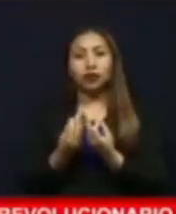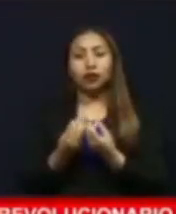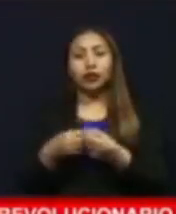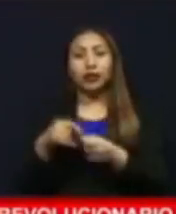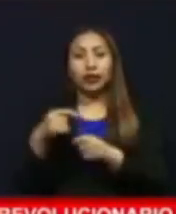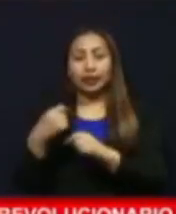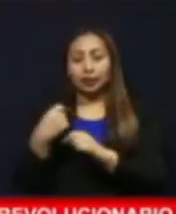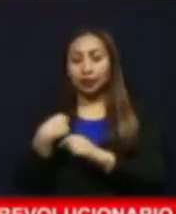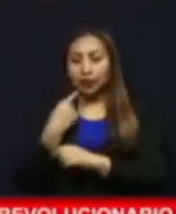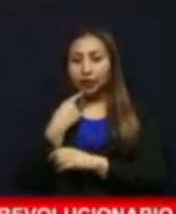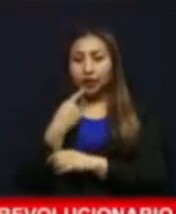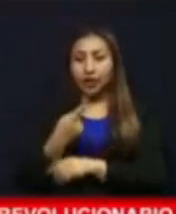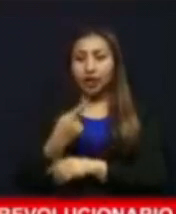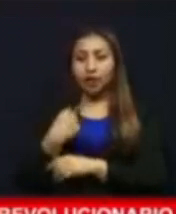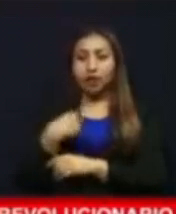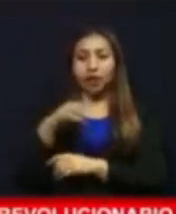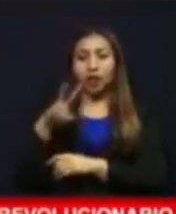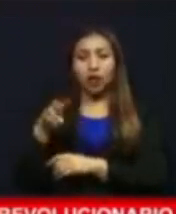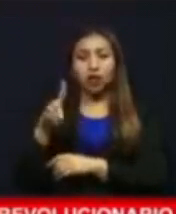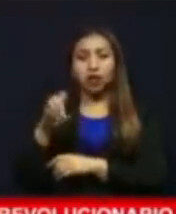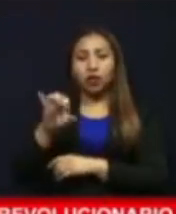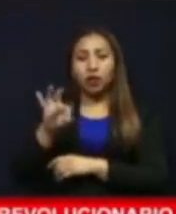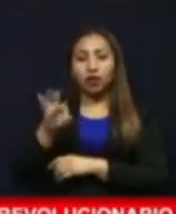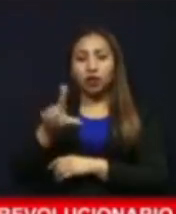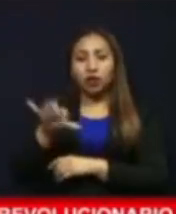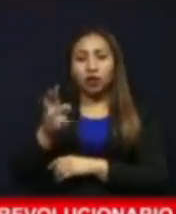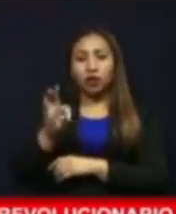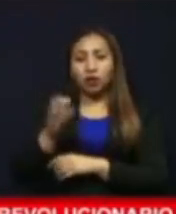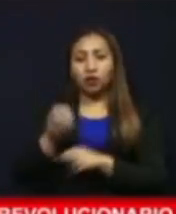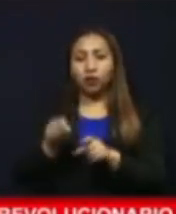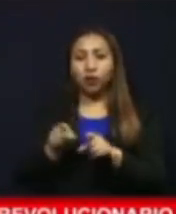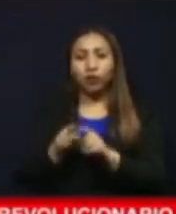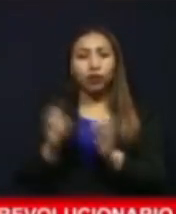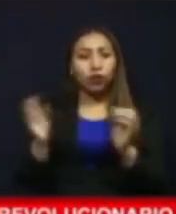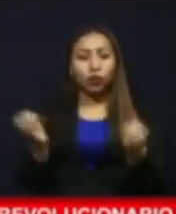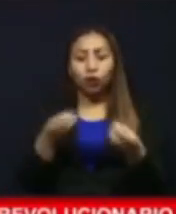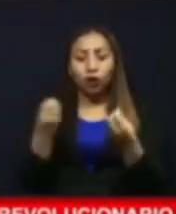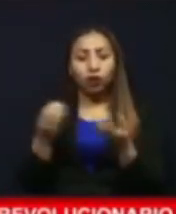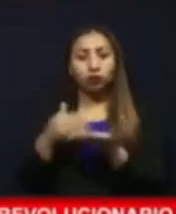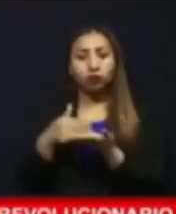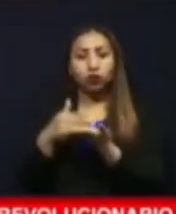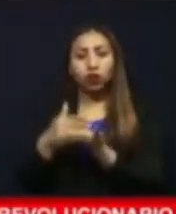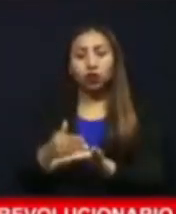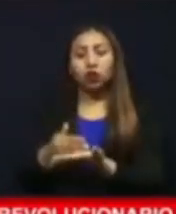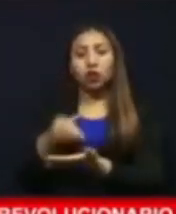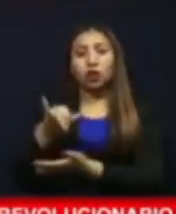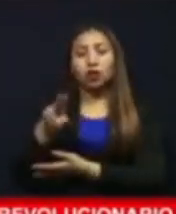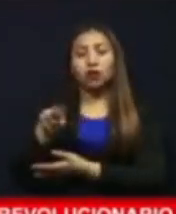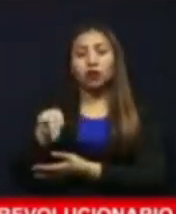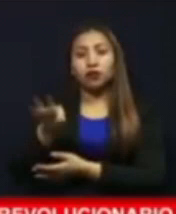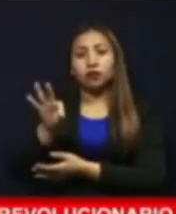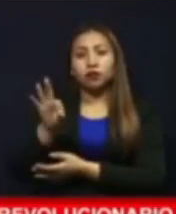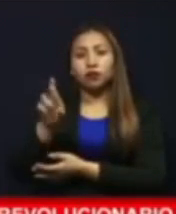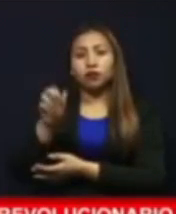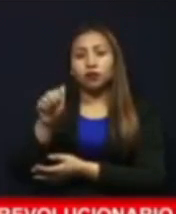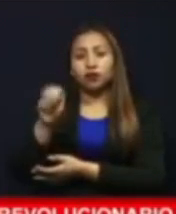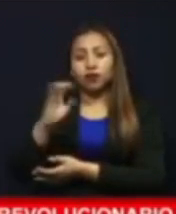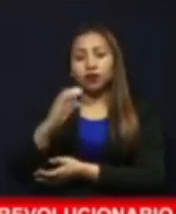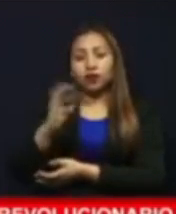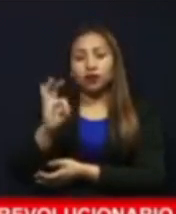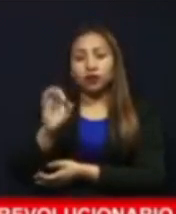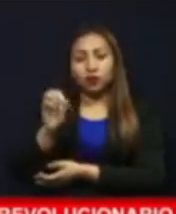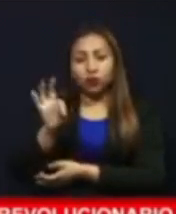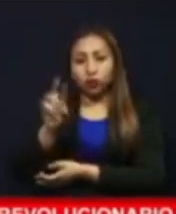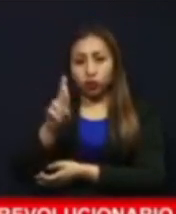que mandó la comisión de infraestructura claramente se establece que compraron un programa que nunca